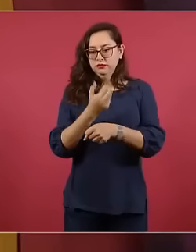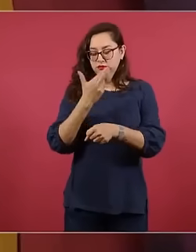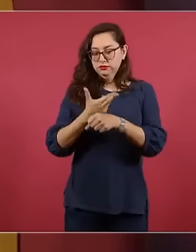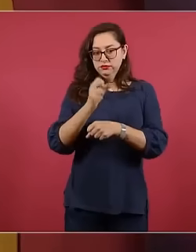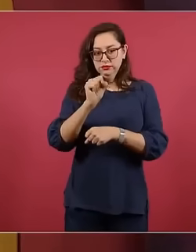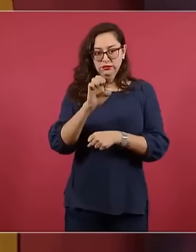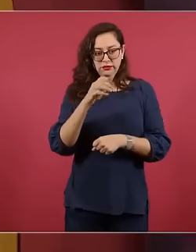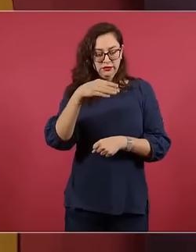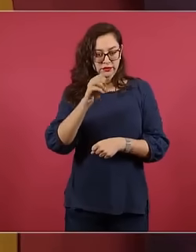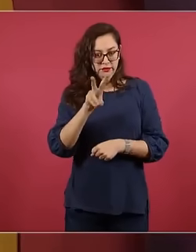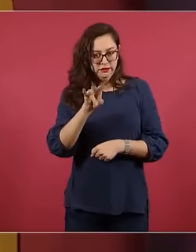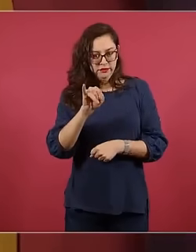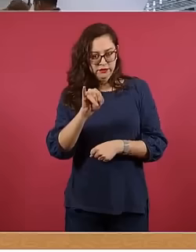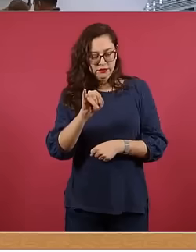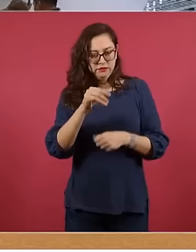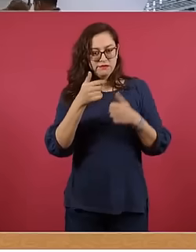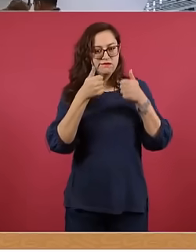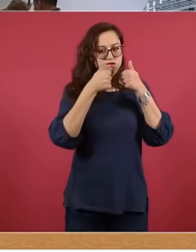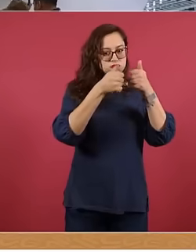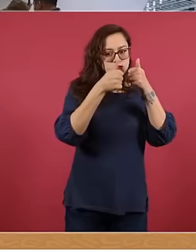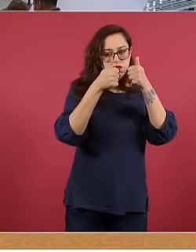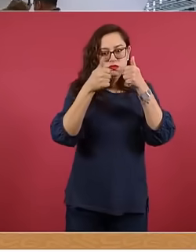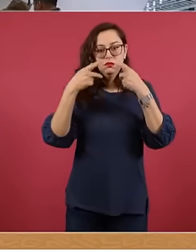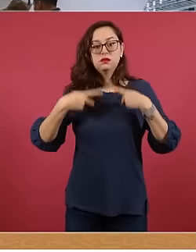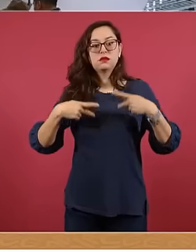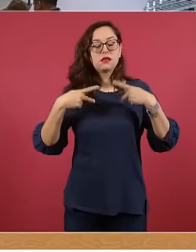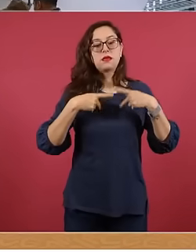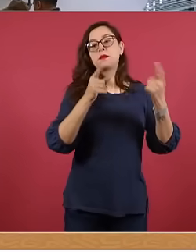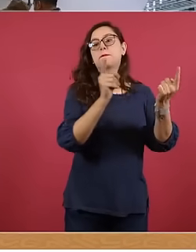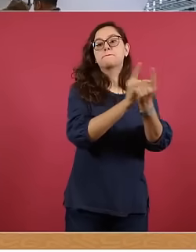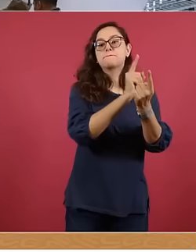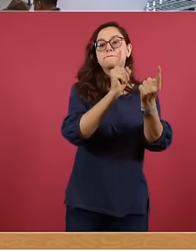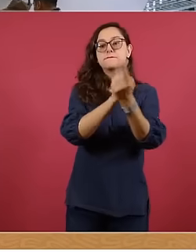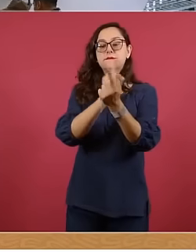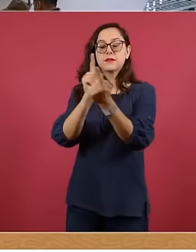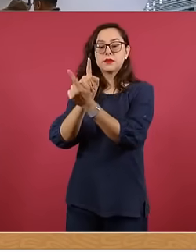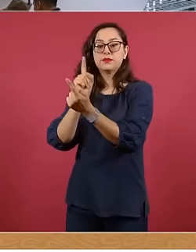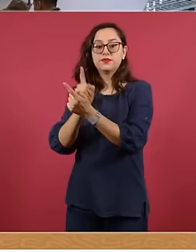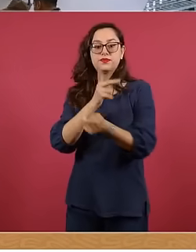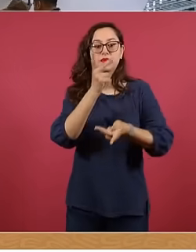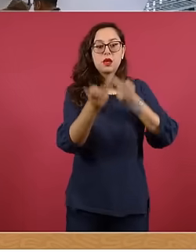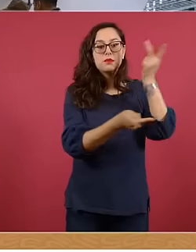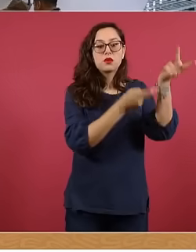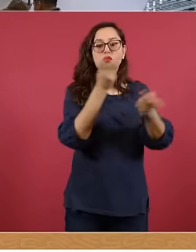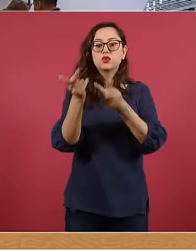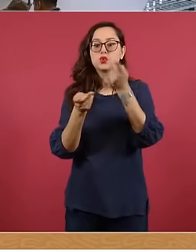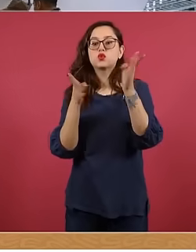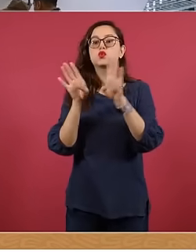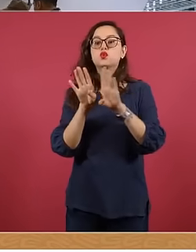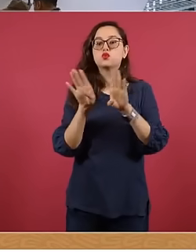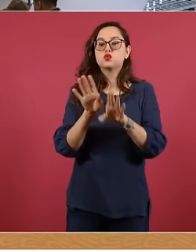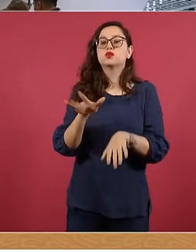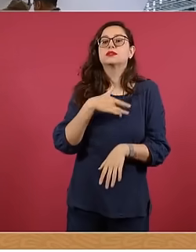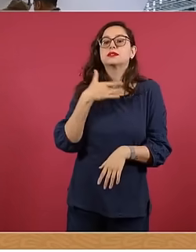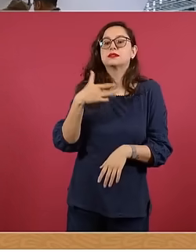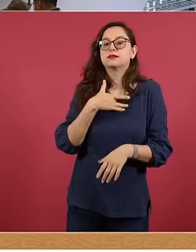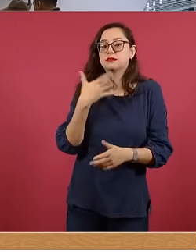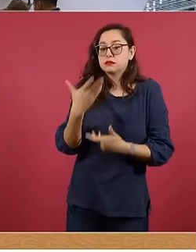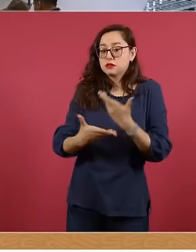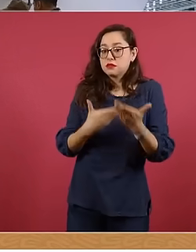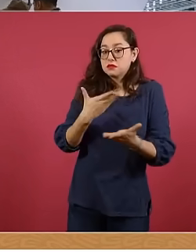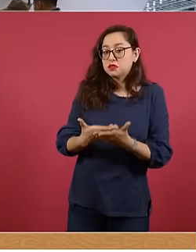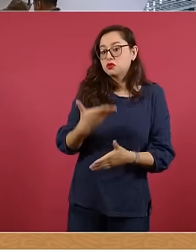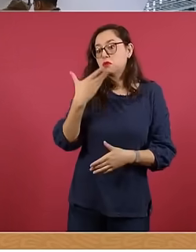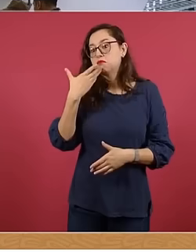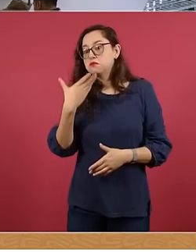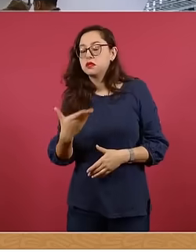Movilidad, entrevistas con la gente, contacto directo con la gente para saber cómo ve el servicio, si lo